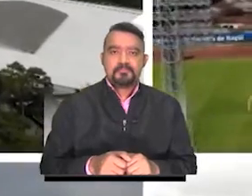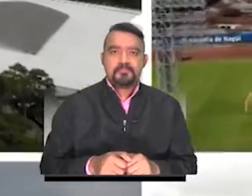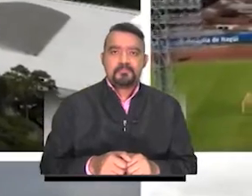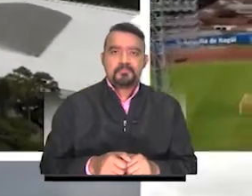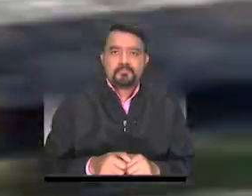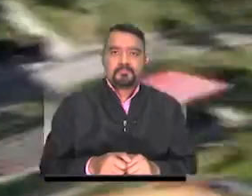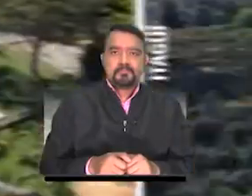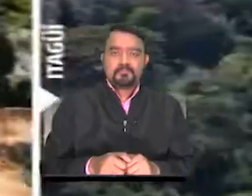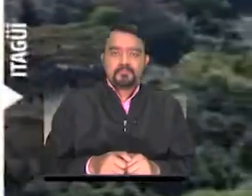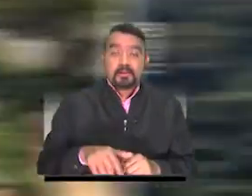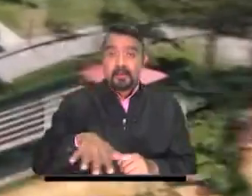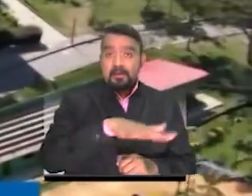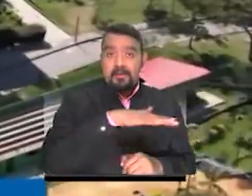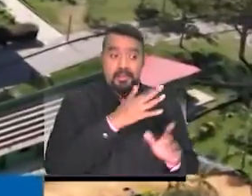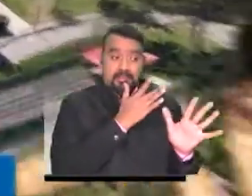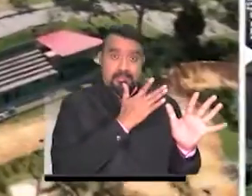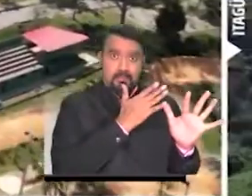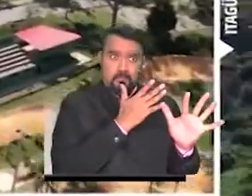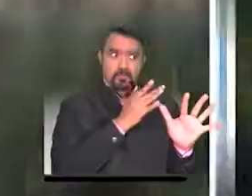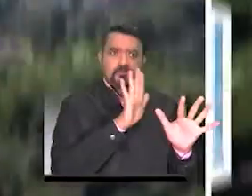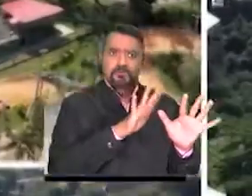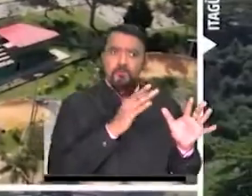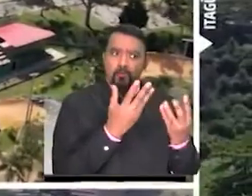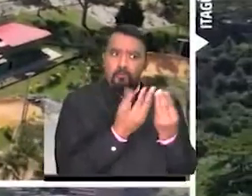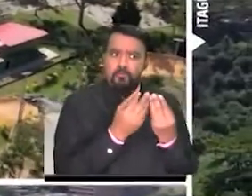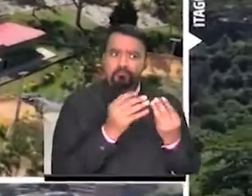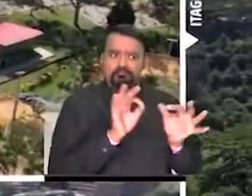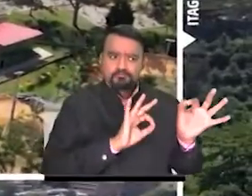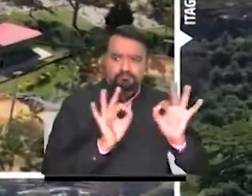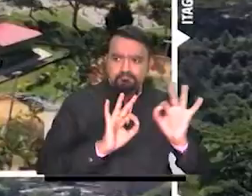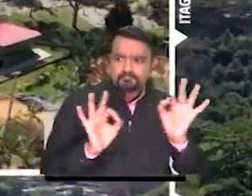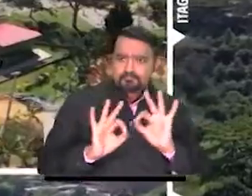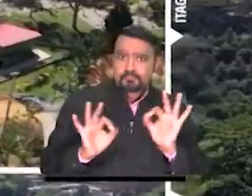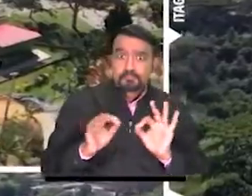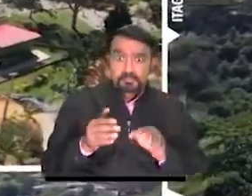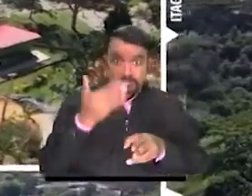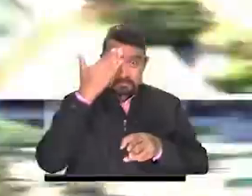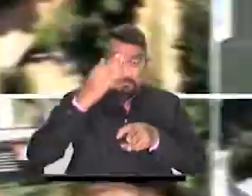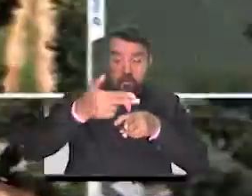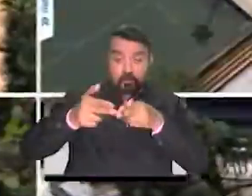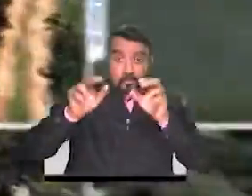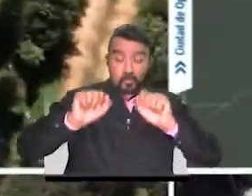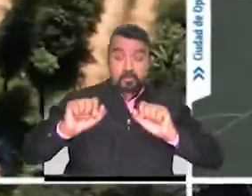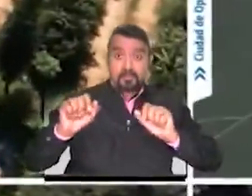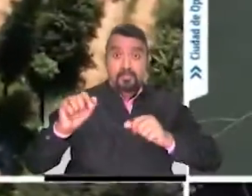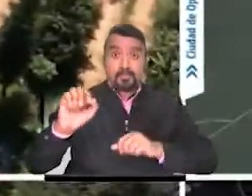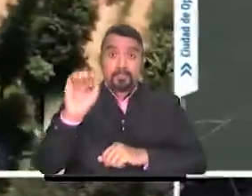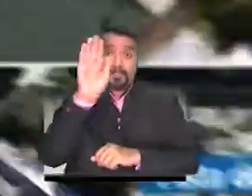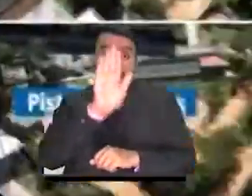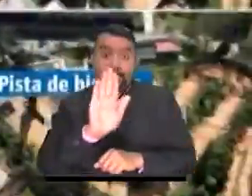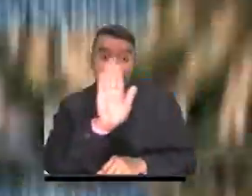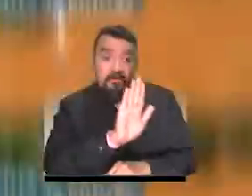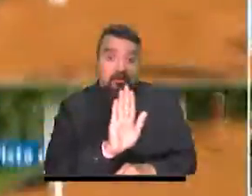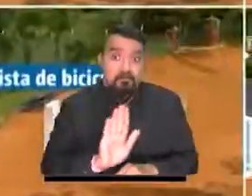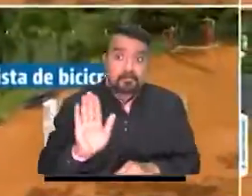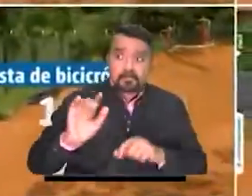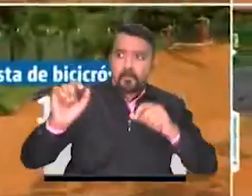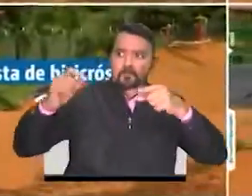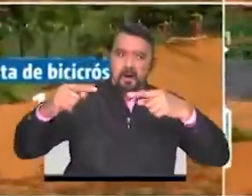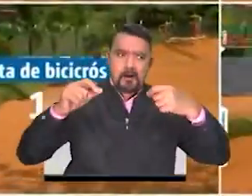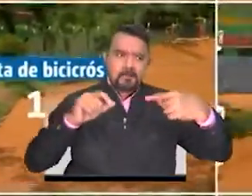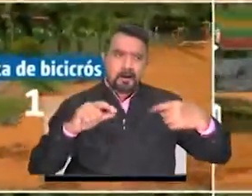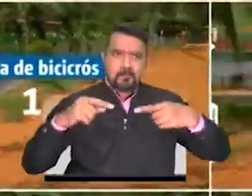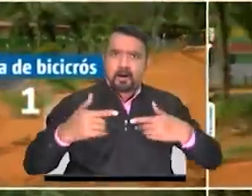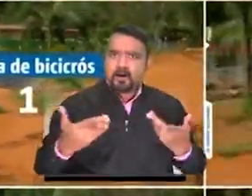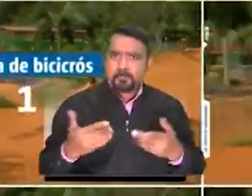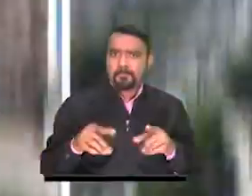Itagüí se sigue preparando para ser la sede de los mejores juegos deportivos departamentales de la historia. Es por eso que afina